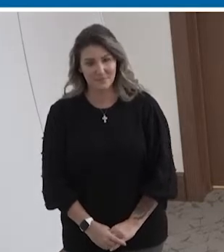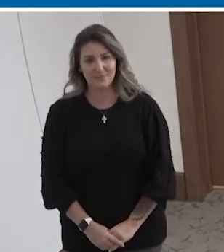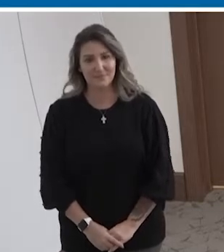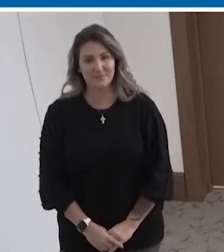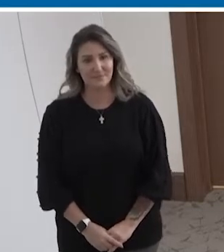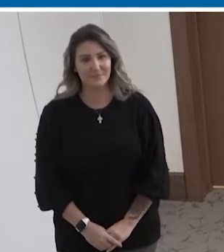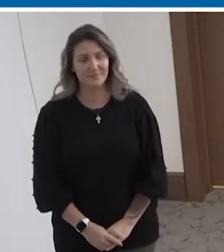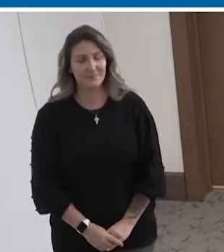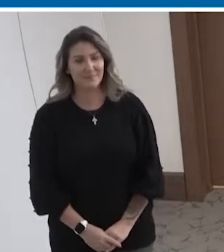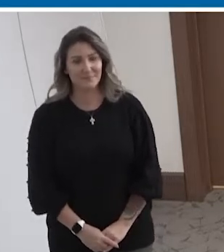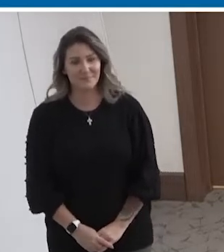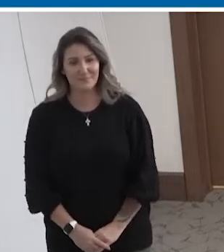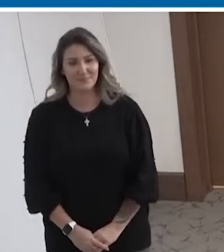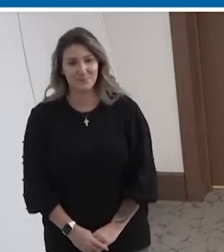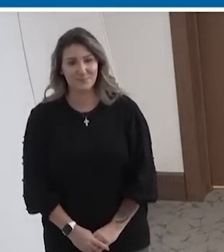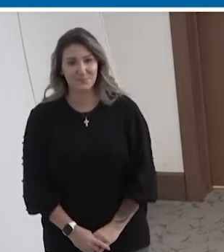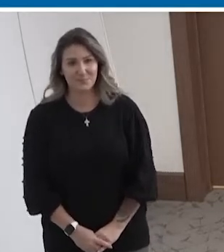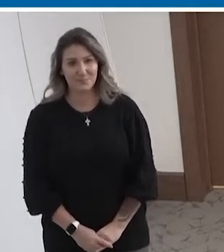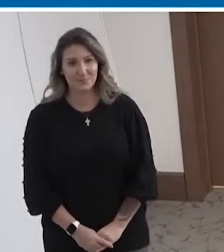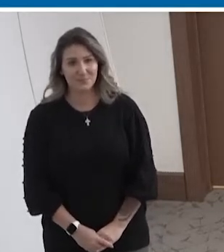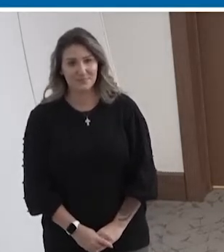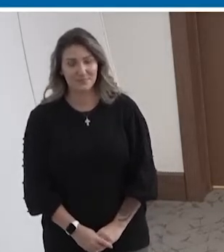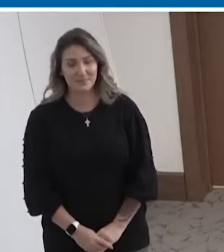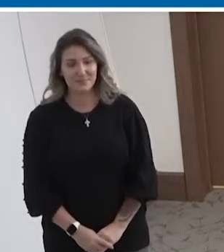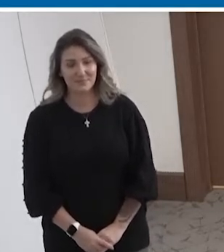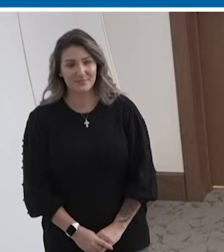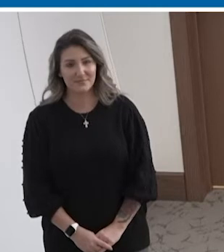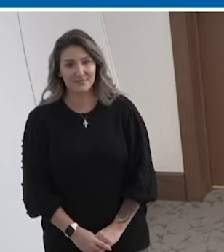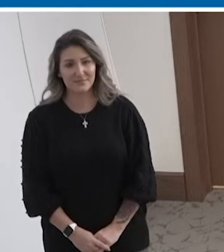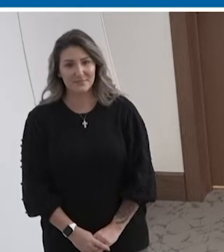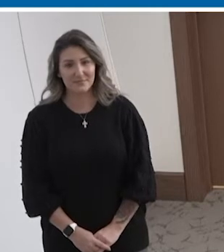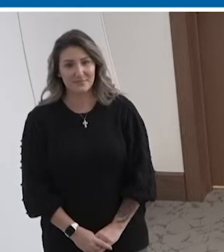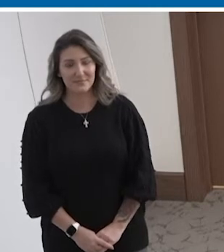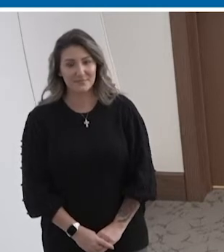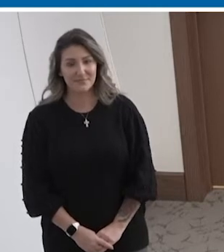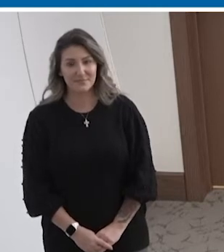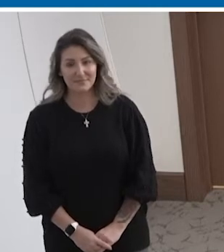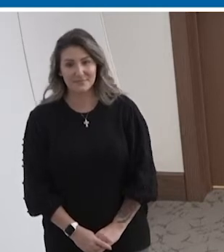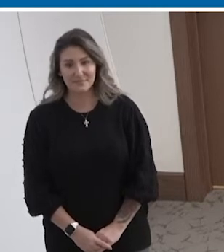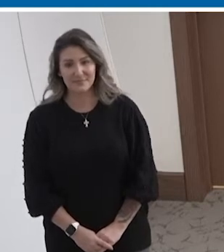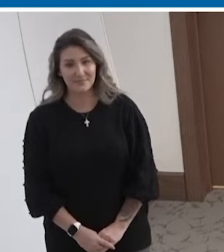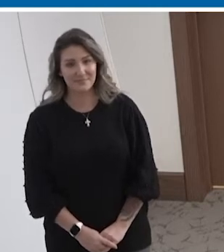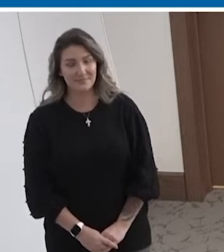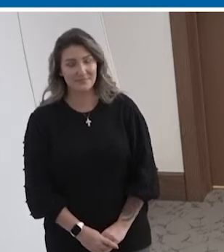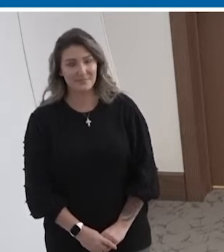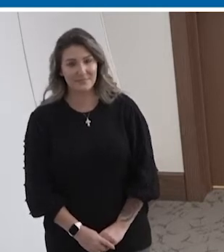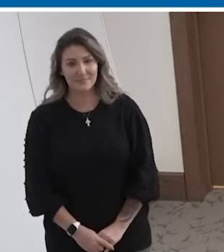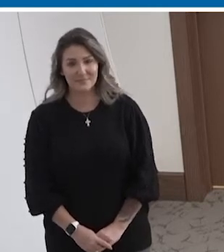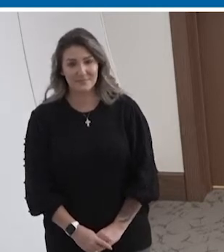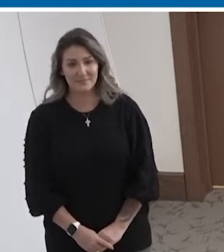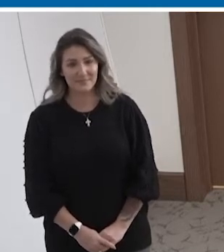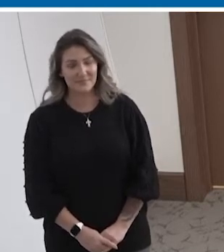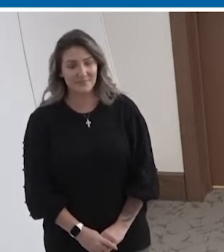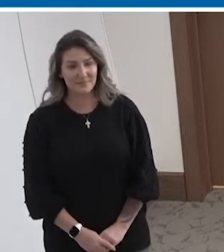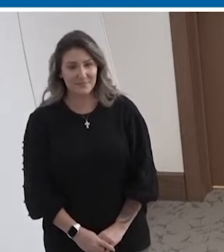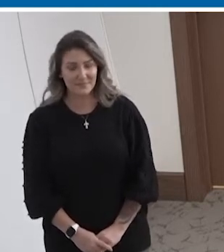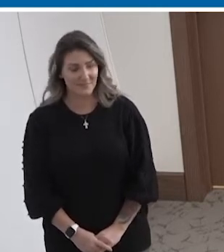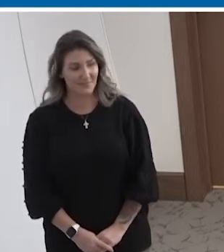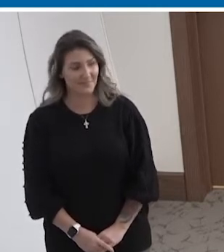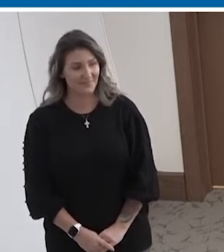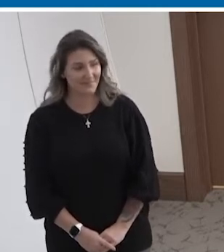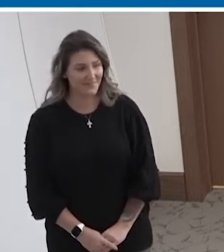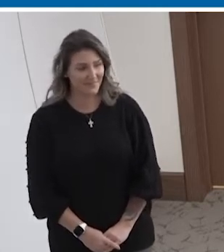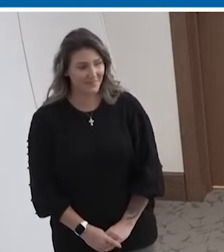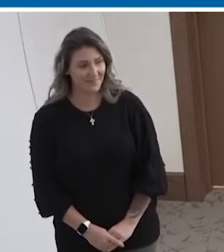y la Seguridad para que podamos enseñar persona a persona